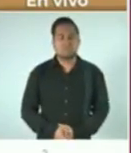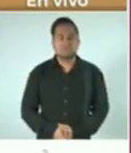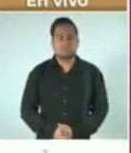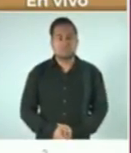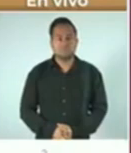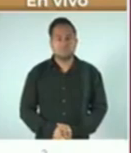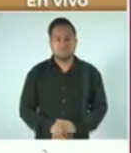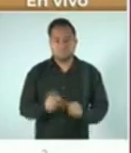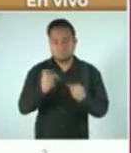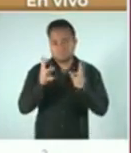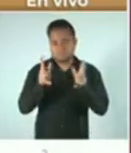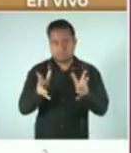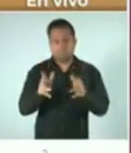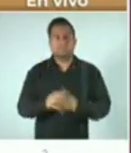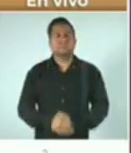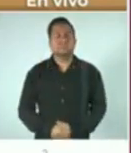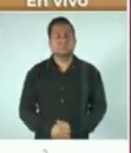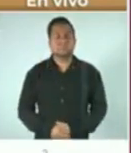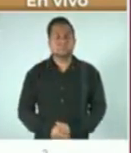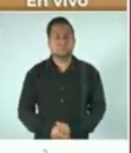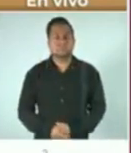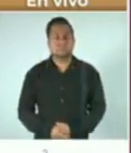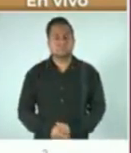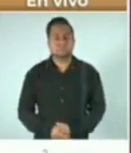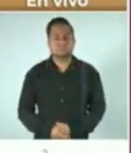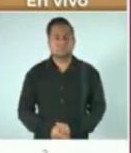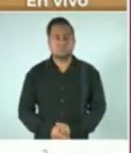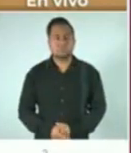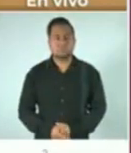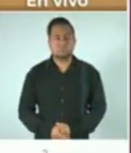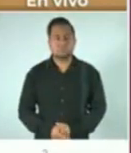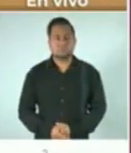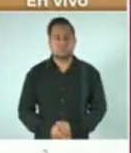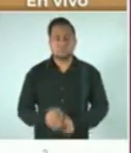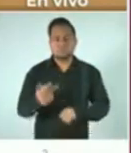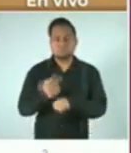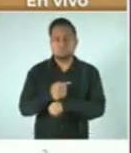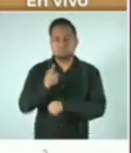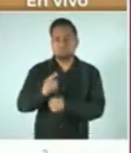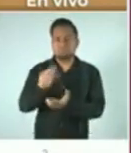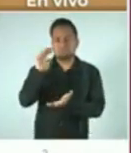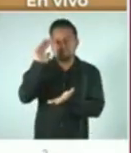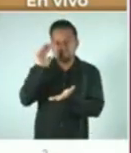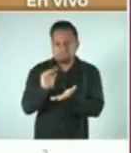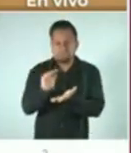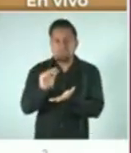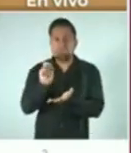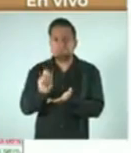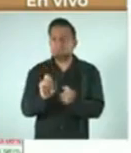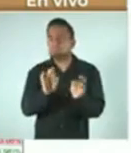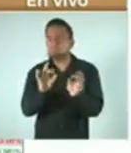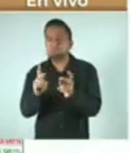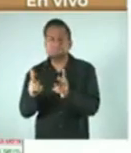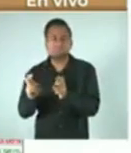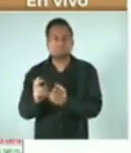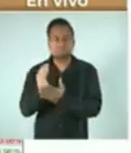Es esa, exacto. Hubo una disminución importante de la incidencia